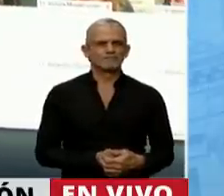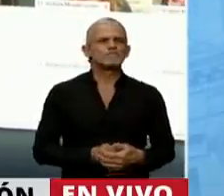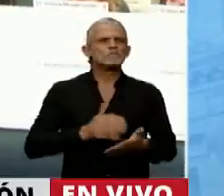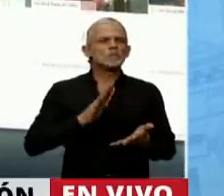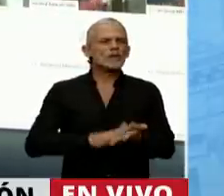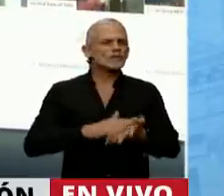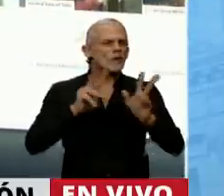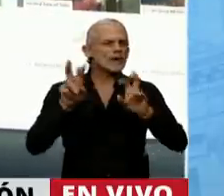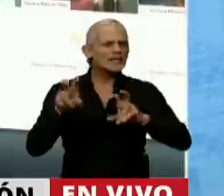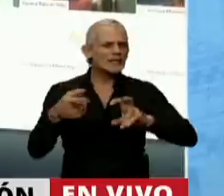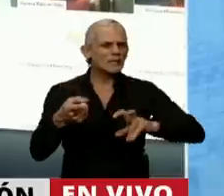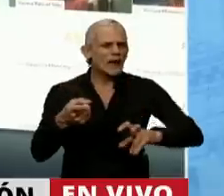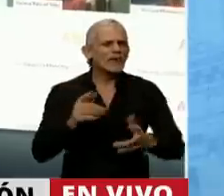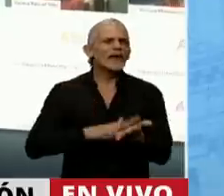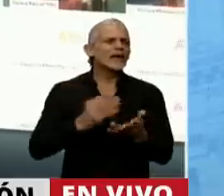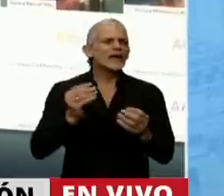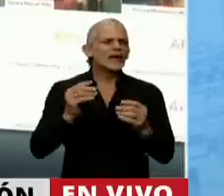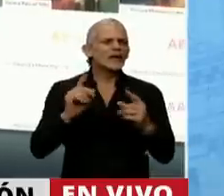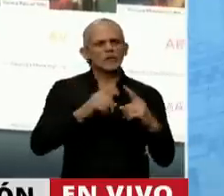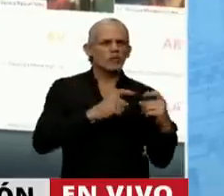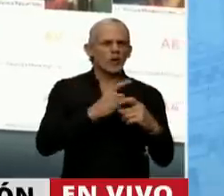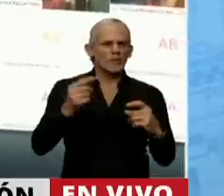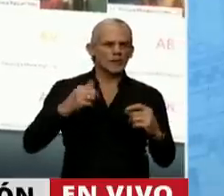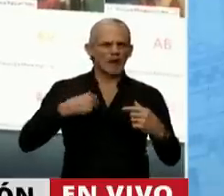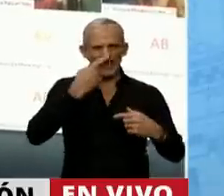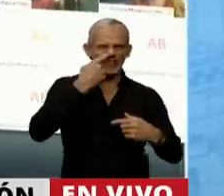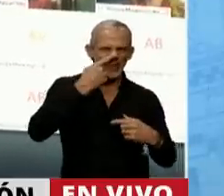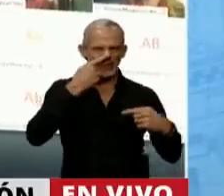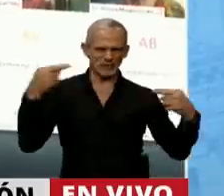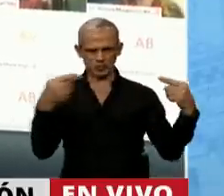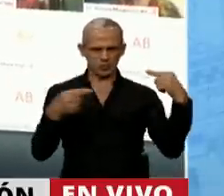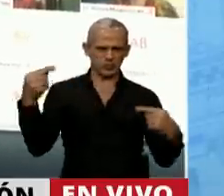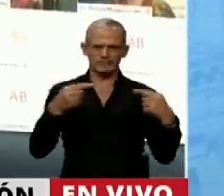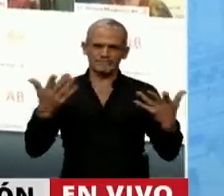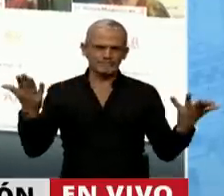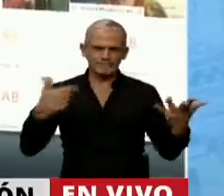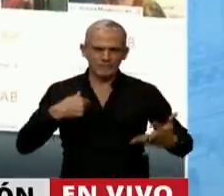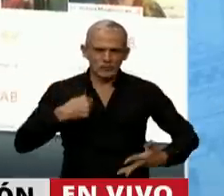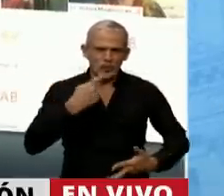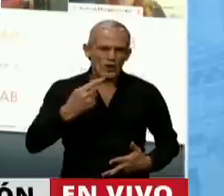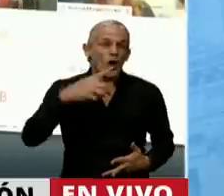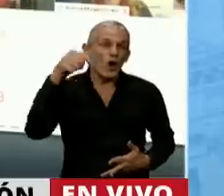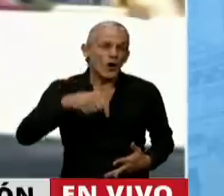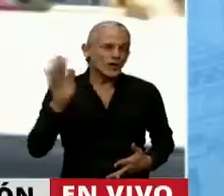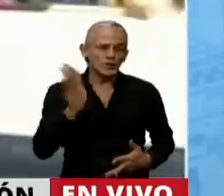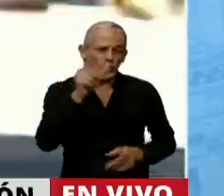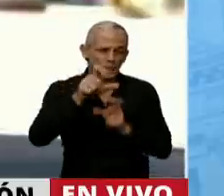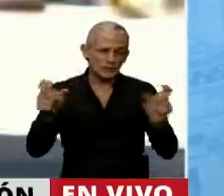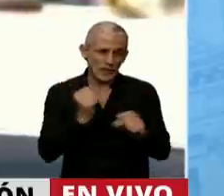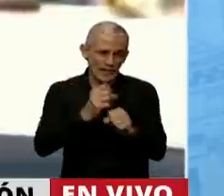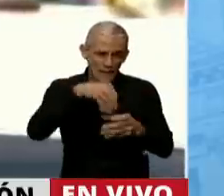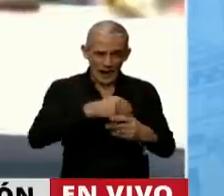Con respecto a los conflictos de intereses, yo te podría decir que hoy todos los